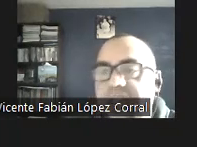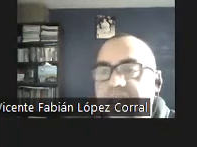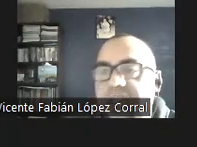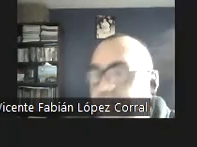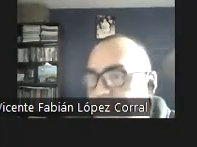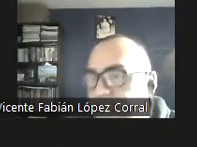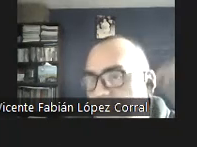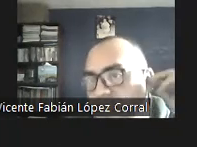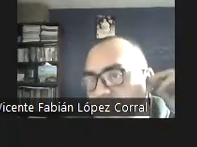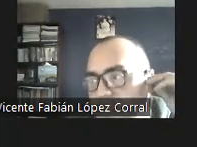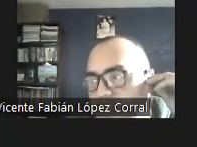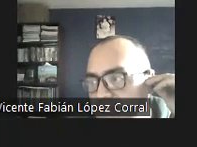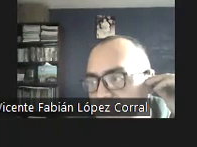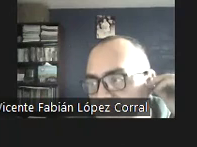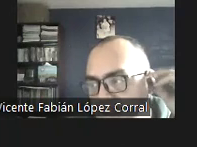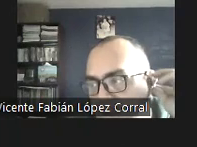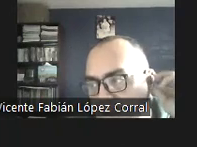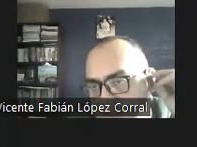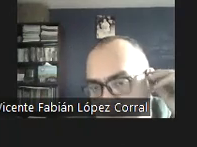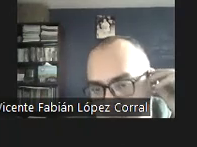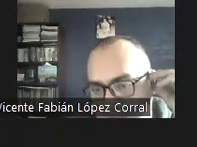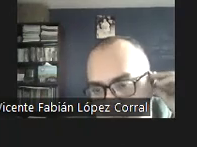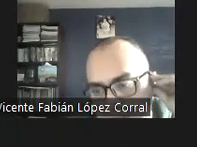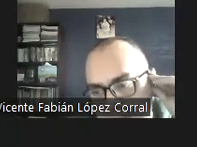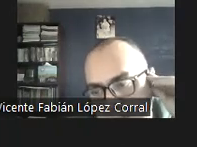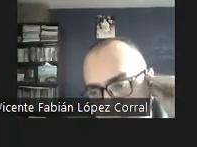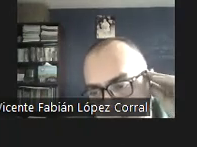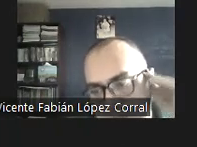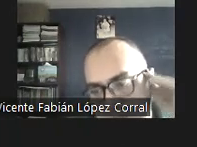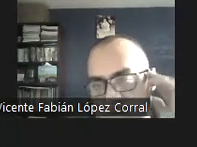va a ser la minería acuérdense El señor de los anillos El Hobbit